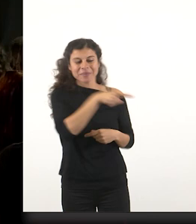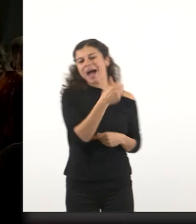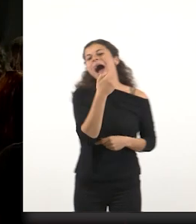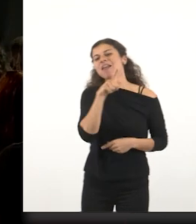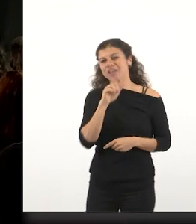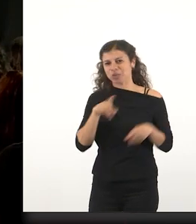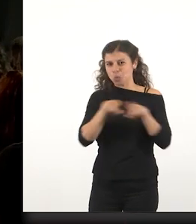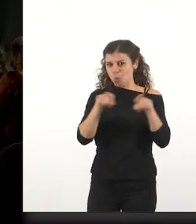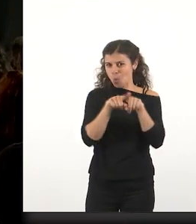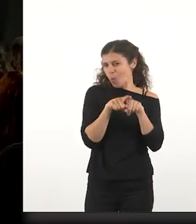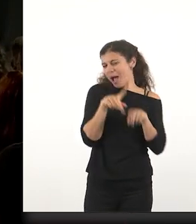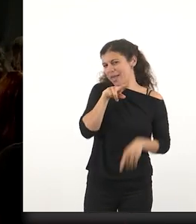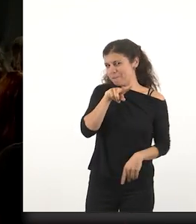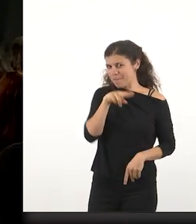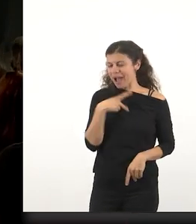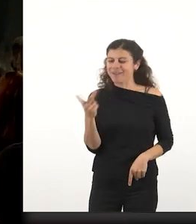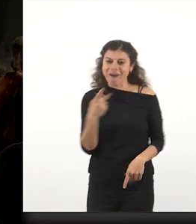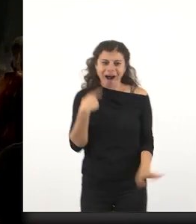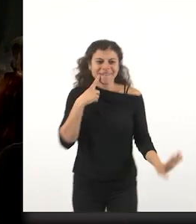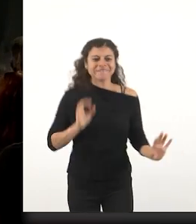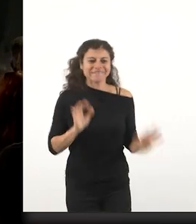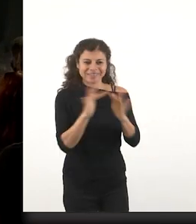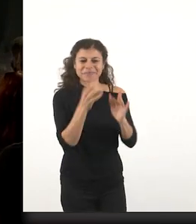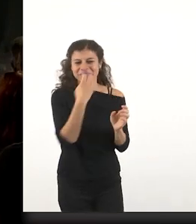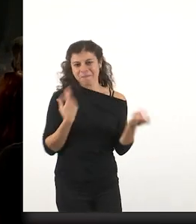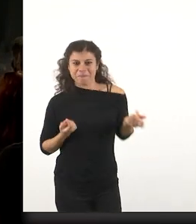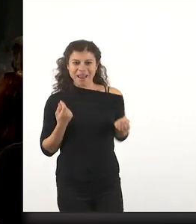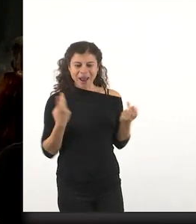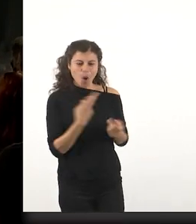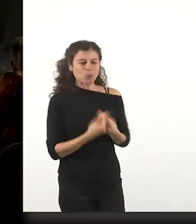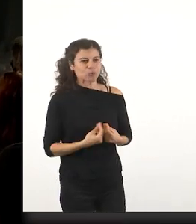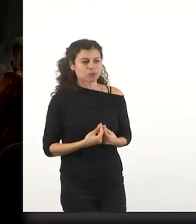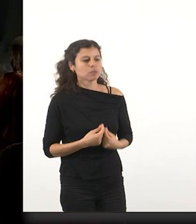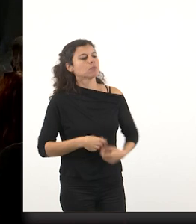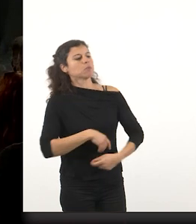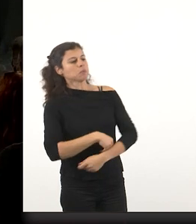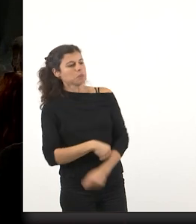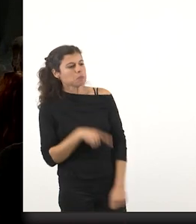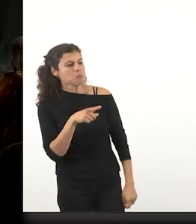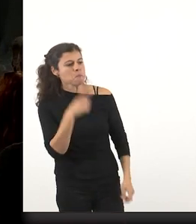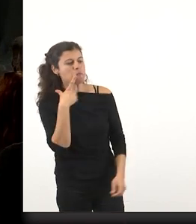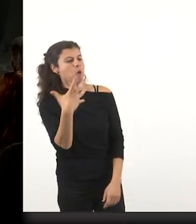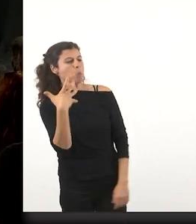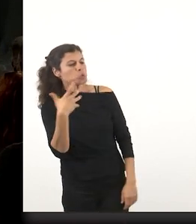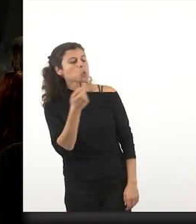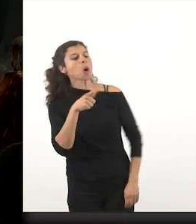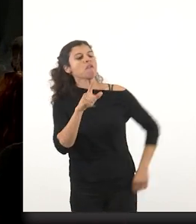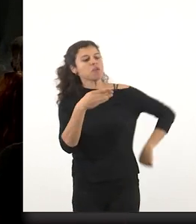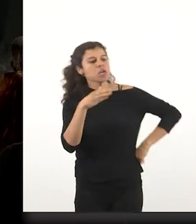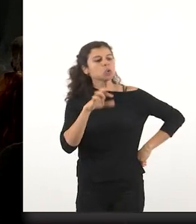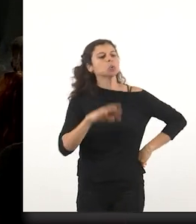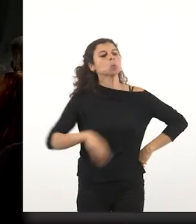que se lleven bien y bailemos por ahí tanto. El famoso Alberto. ¿Qué dices, nene? Bueno,